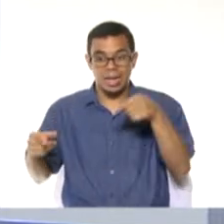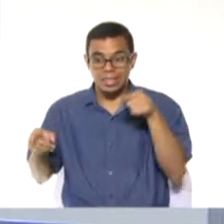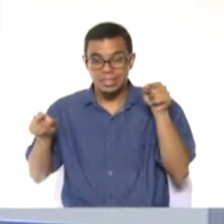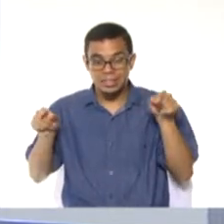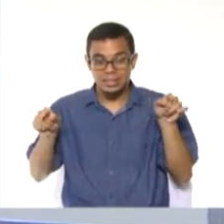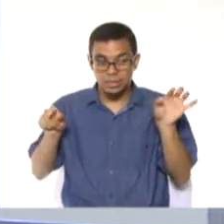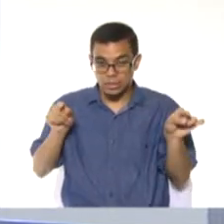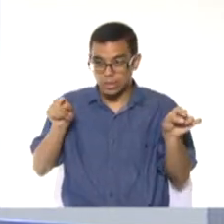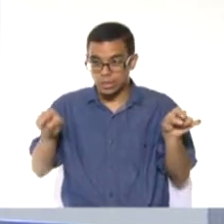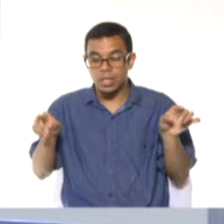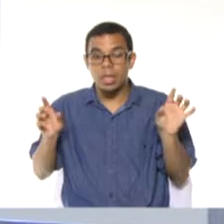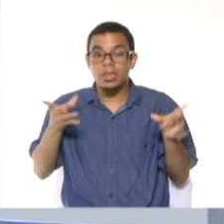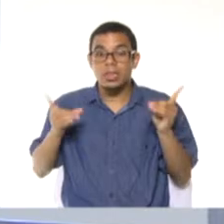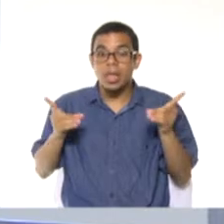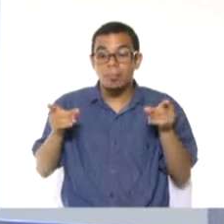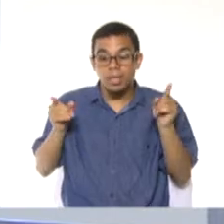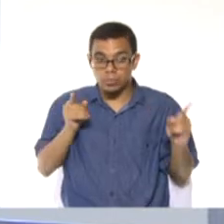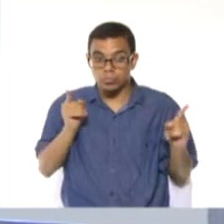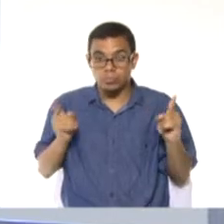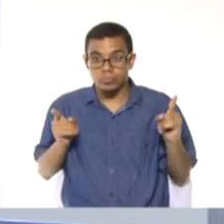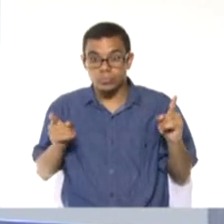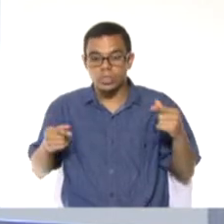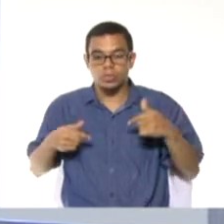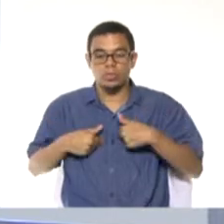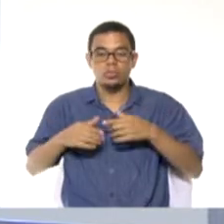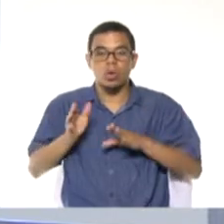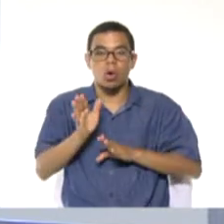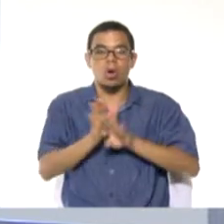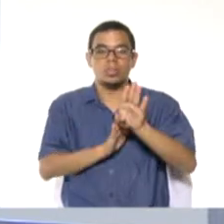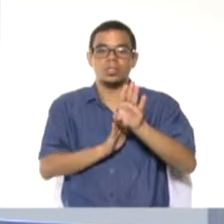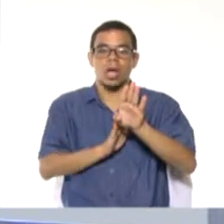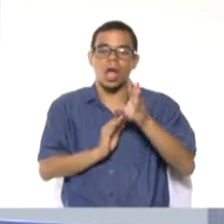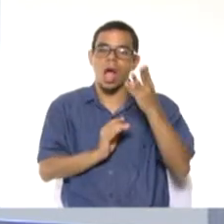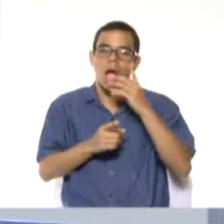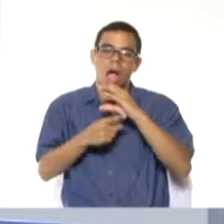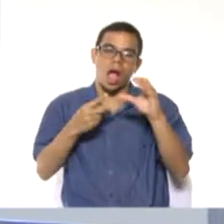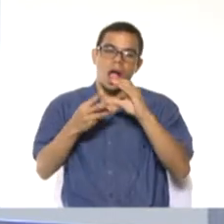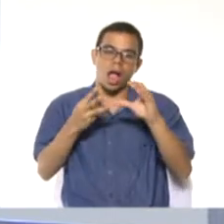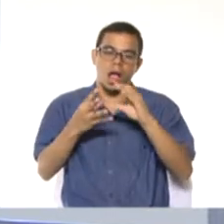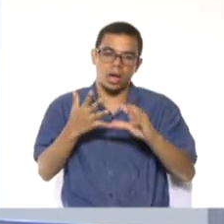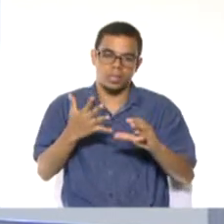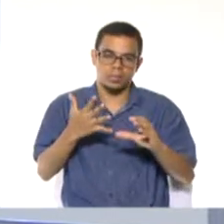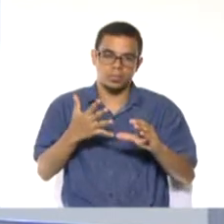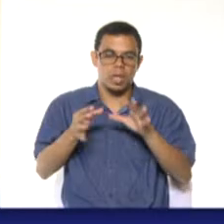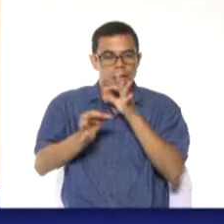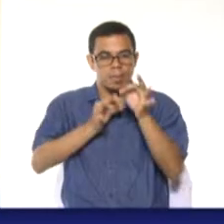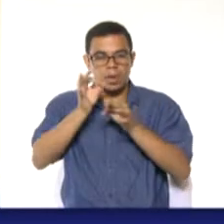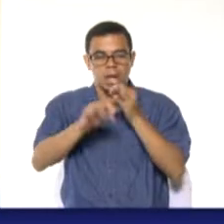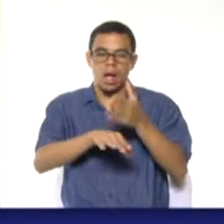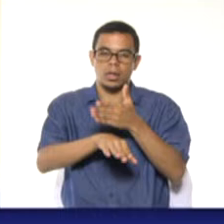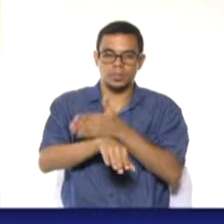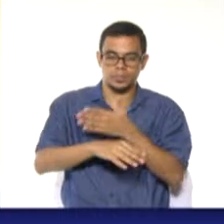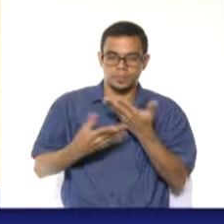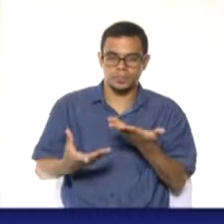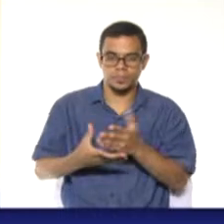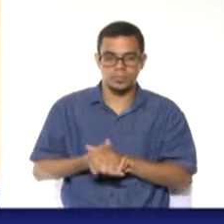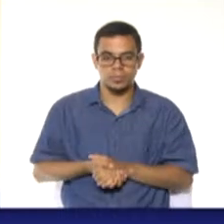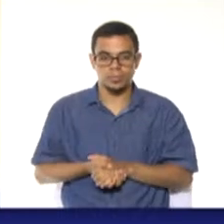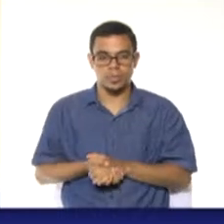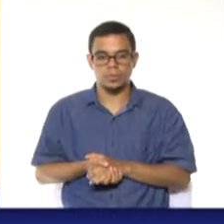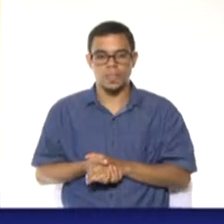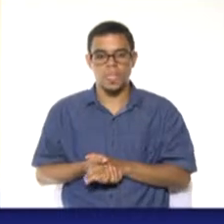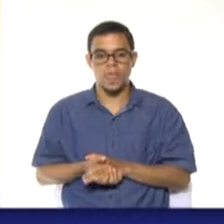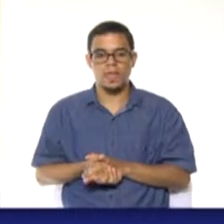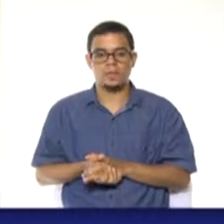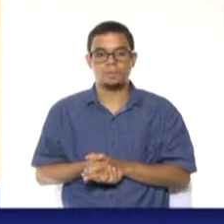mutacionista se refiere a las mutaciones que se van a producir en cada uno de estos alelos y que estas iban a